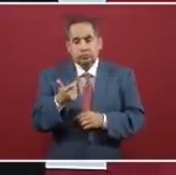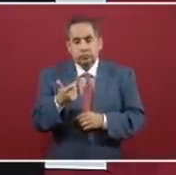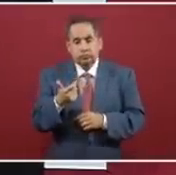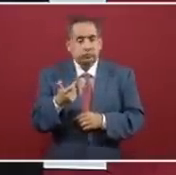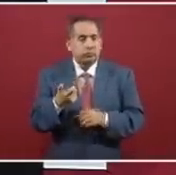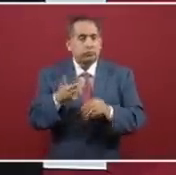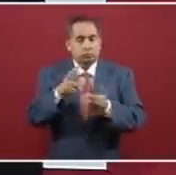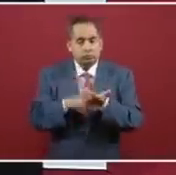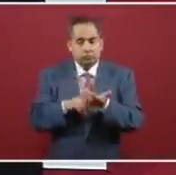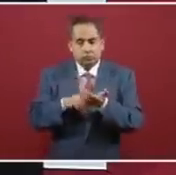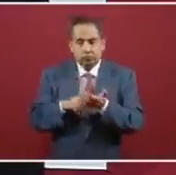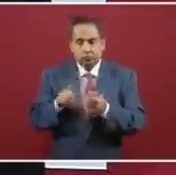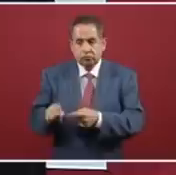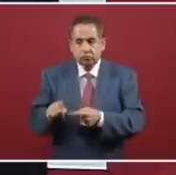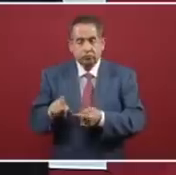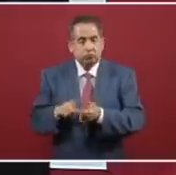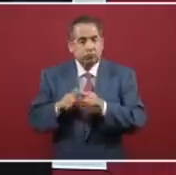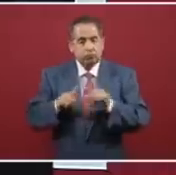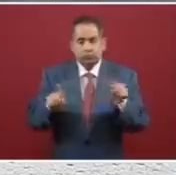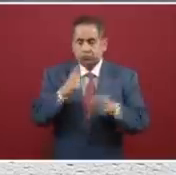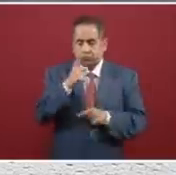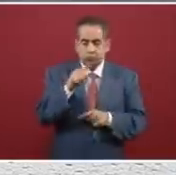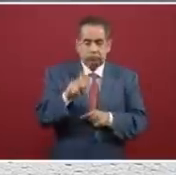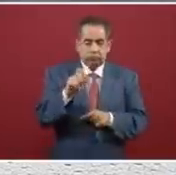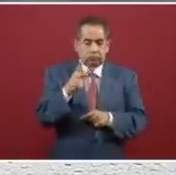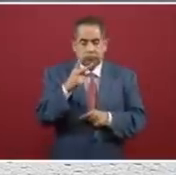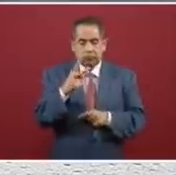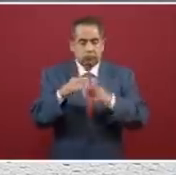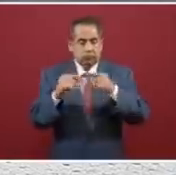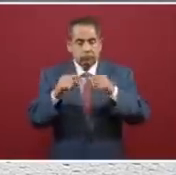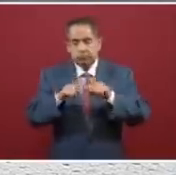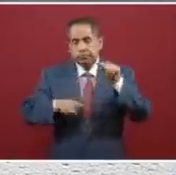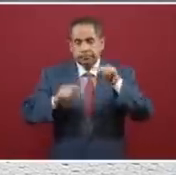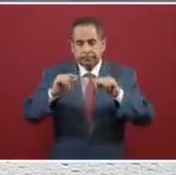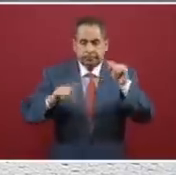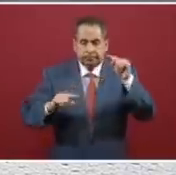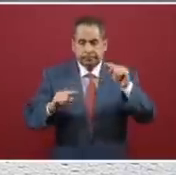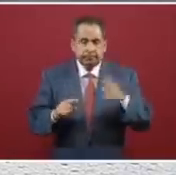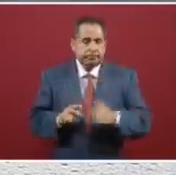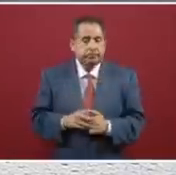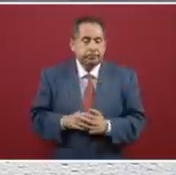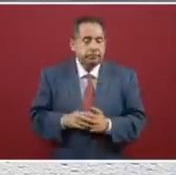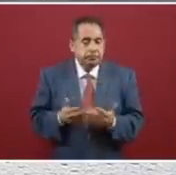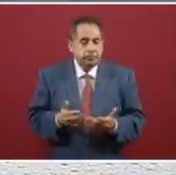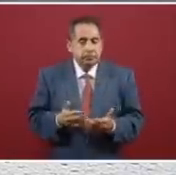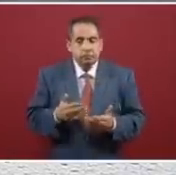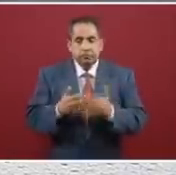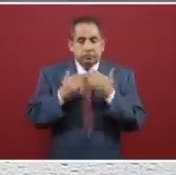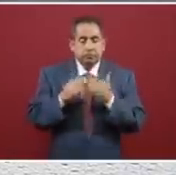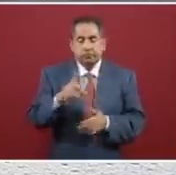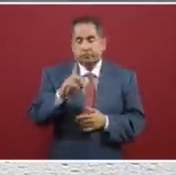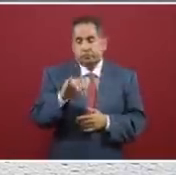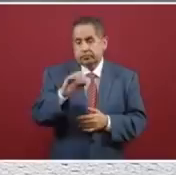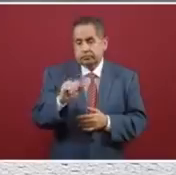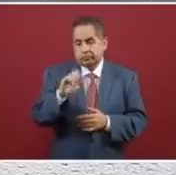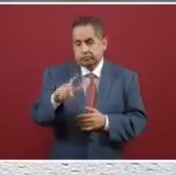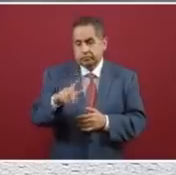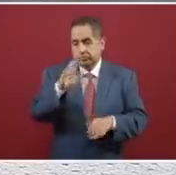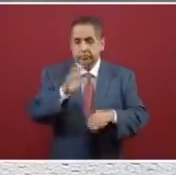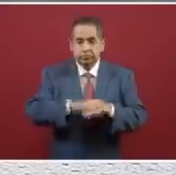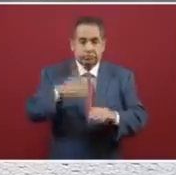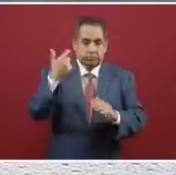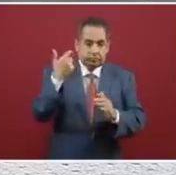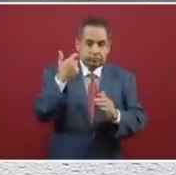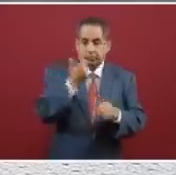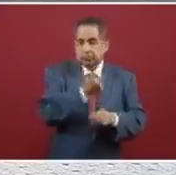litro de premium con un diferencial de un peso 22 centavos se repite ahora con diesel la más